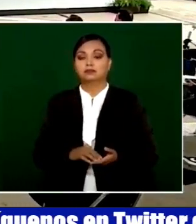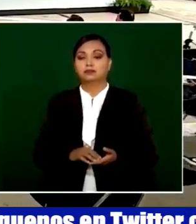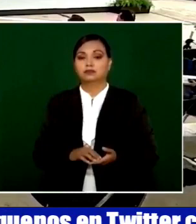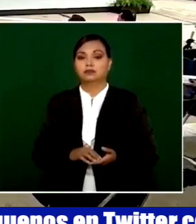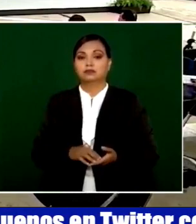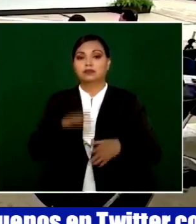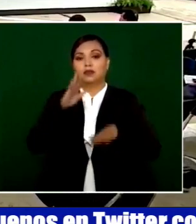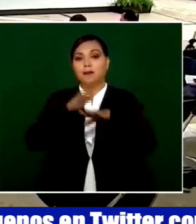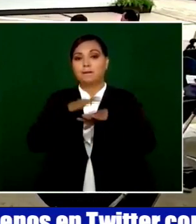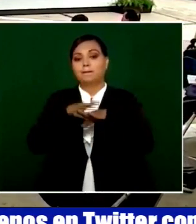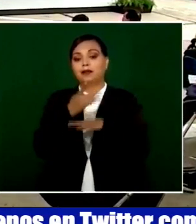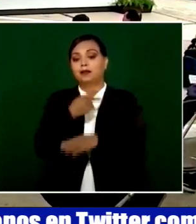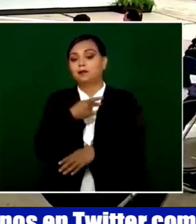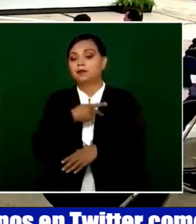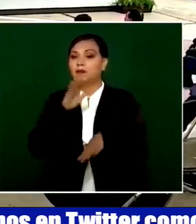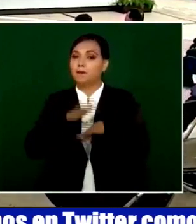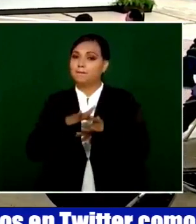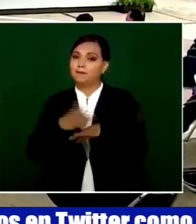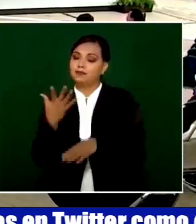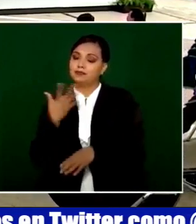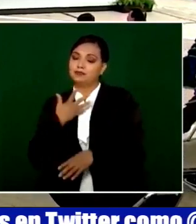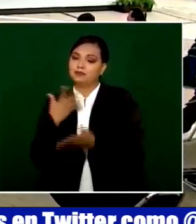entre más pobreza, más reciben.